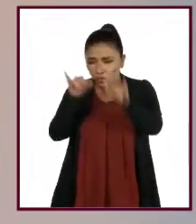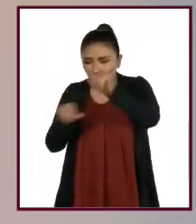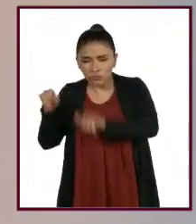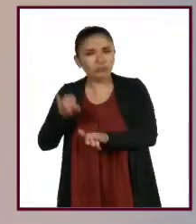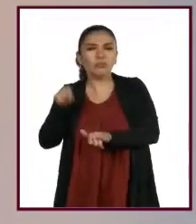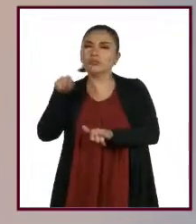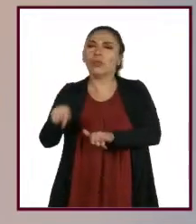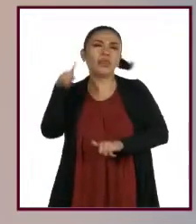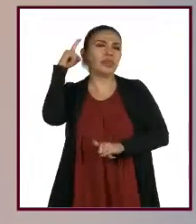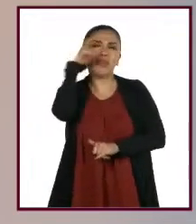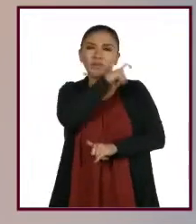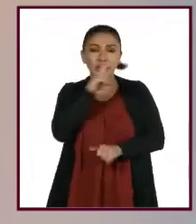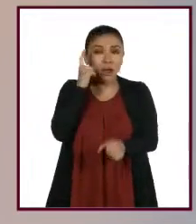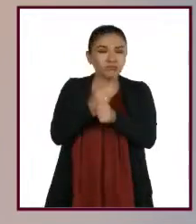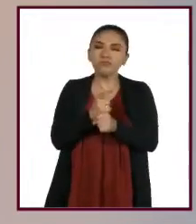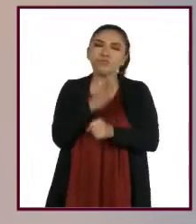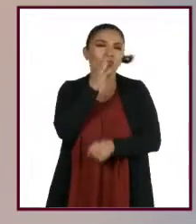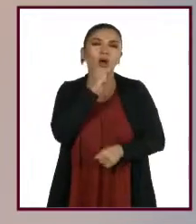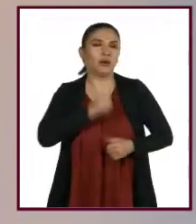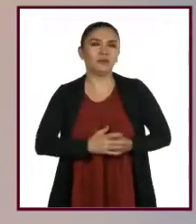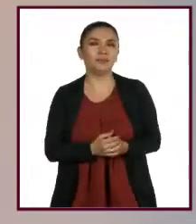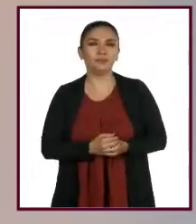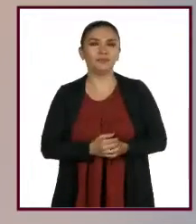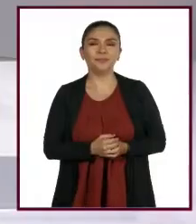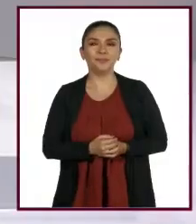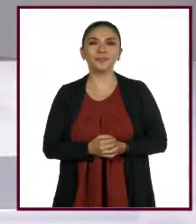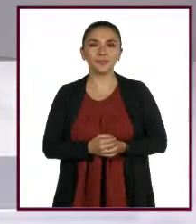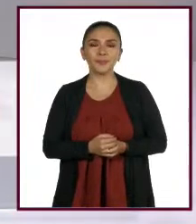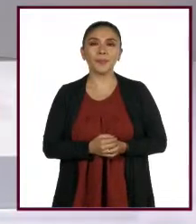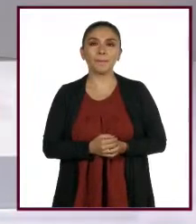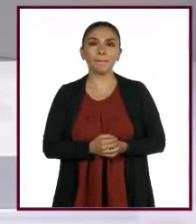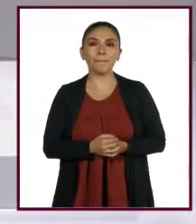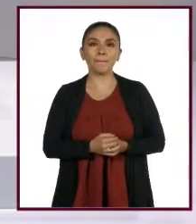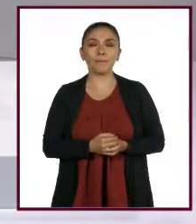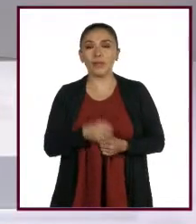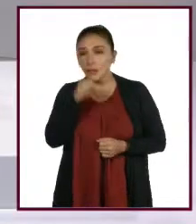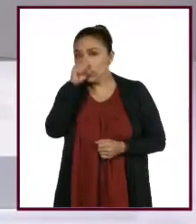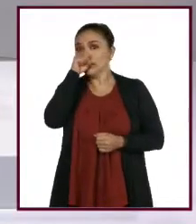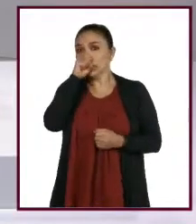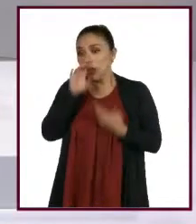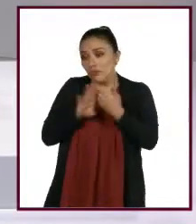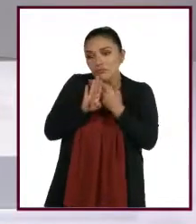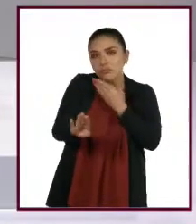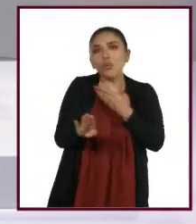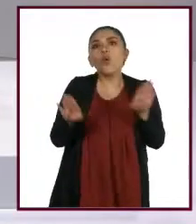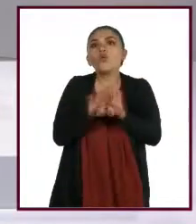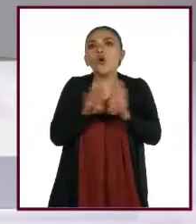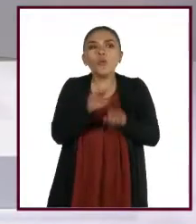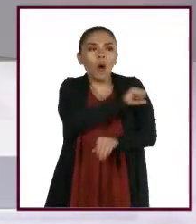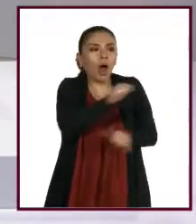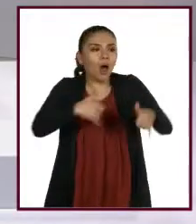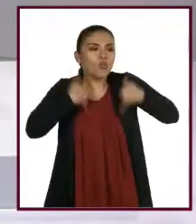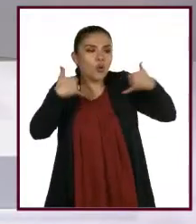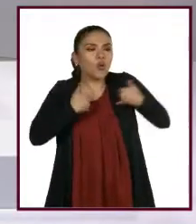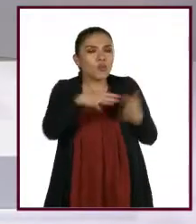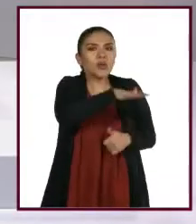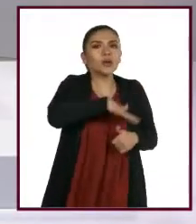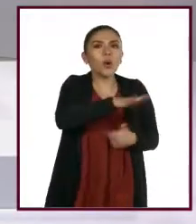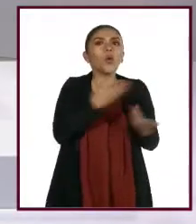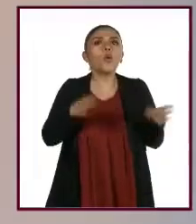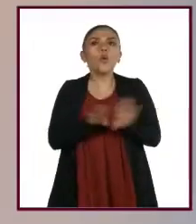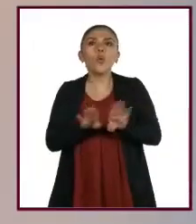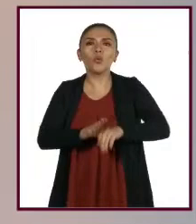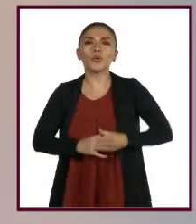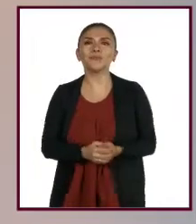general es muy difícil que esto llegue a ocurrir. ¿Cómo prevenir el uso de inhalables entre niñas, niños y adolescentes?